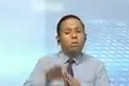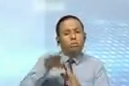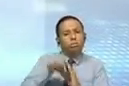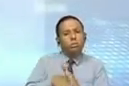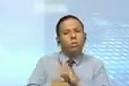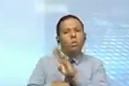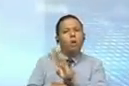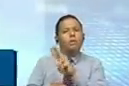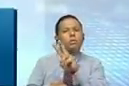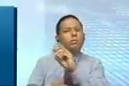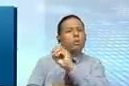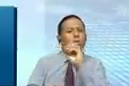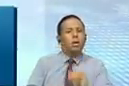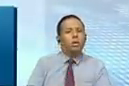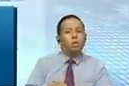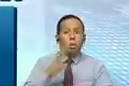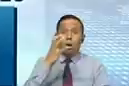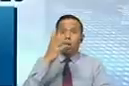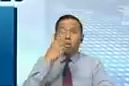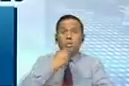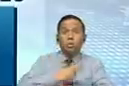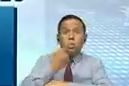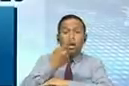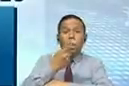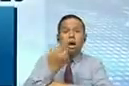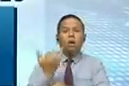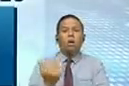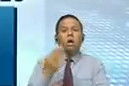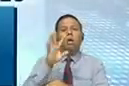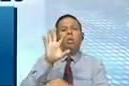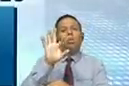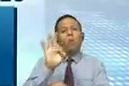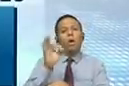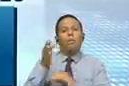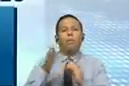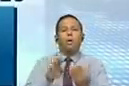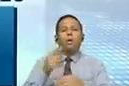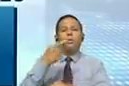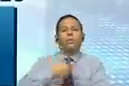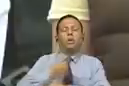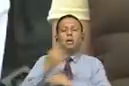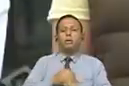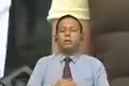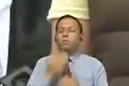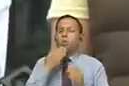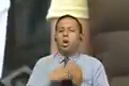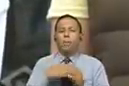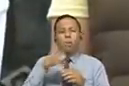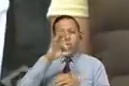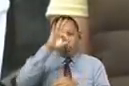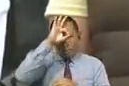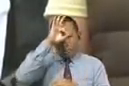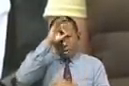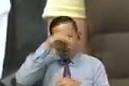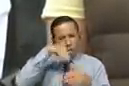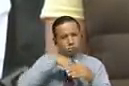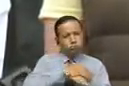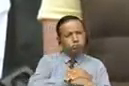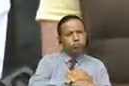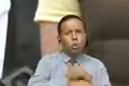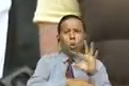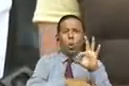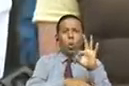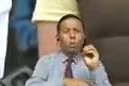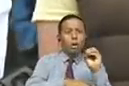se redujo a 9 pacientes fallecidos por día. La ocupación de camas UCI, por ejemplo, ha disminuido de 190 a